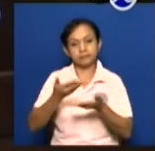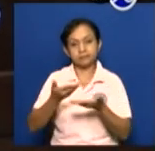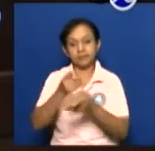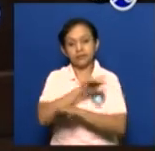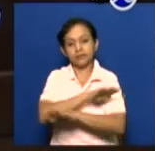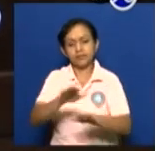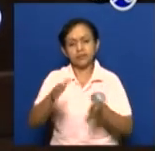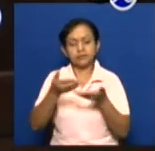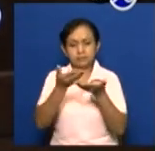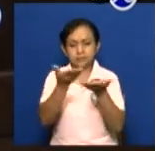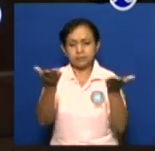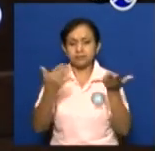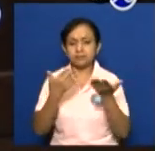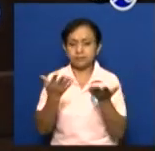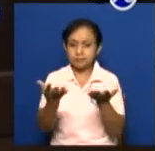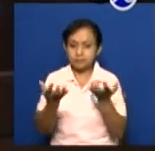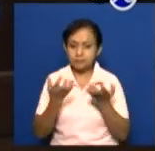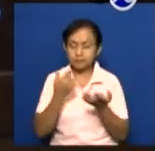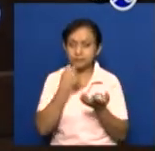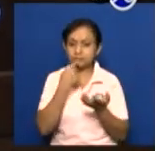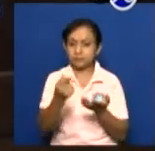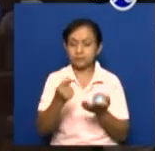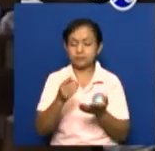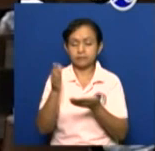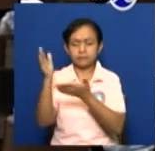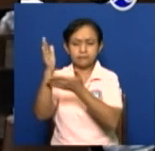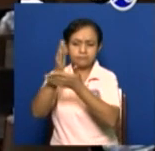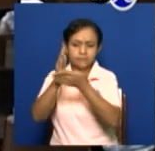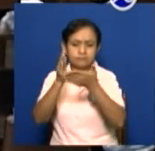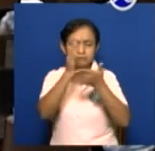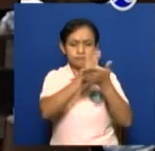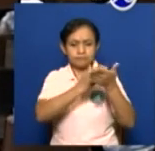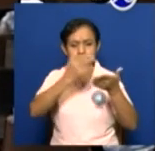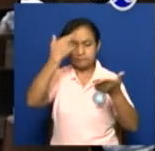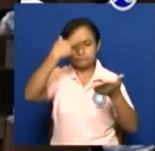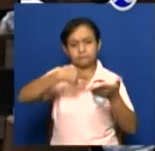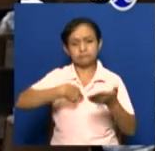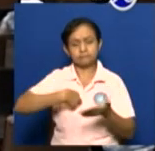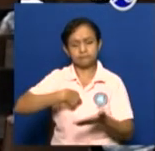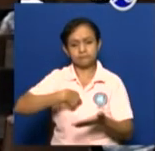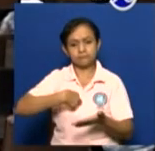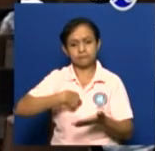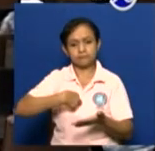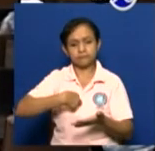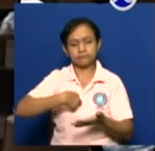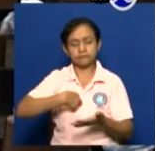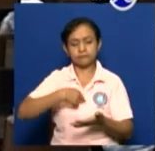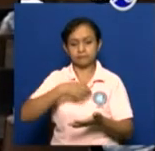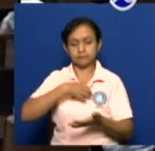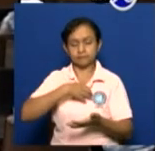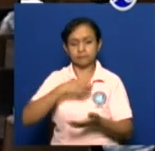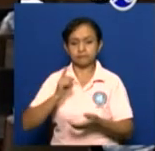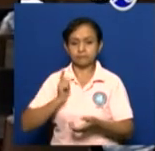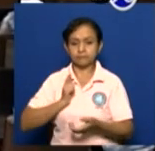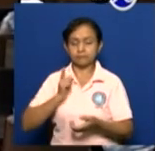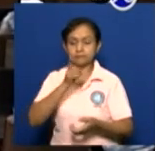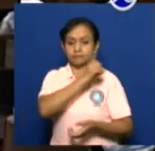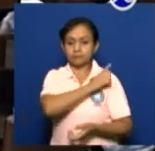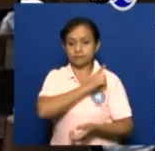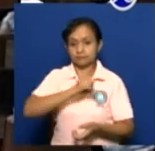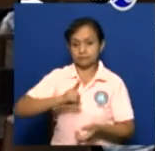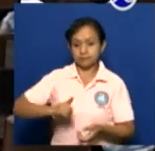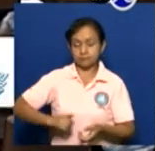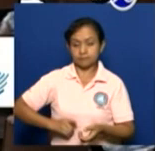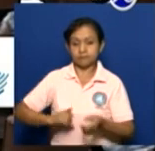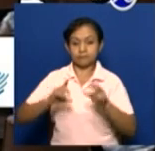final, quisiera destacar algunas responsabilidades que nos conciernen como diputados de